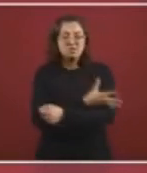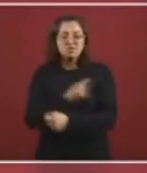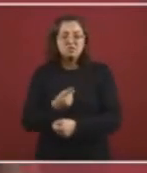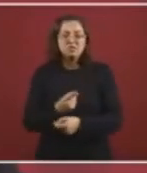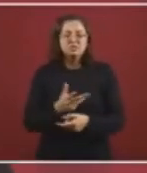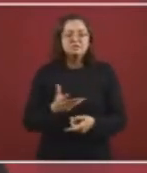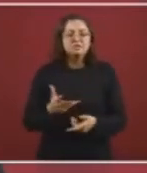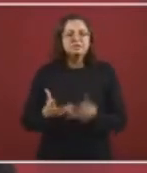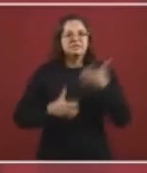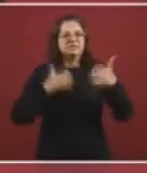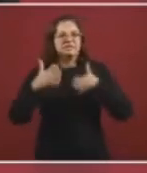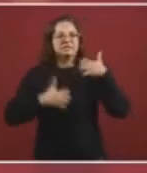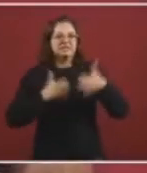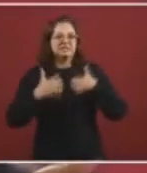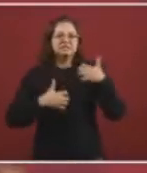pero